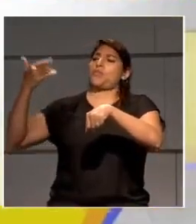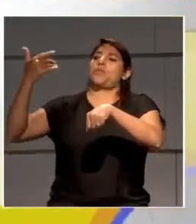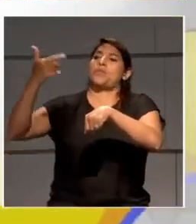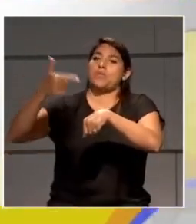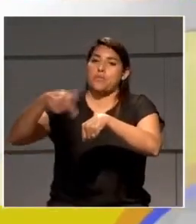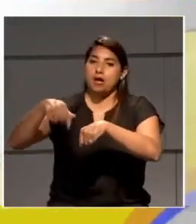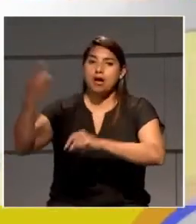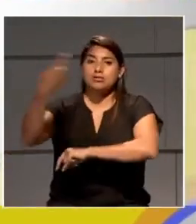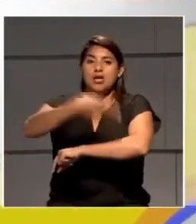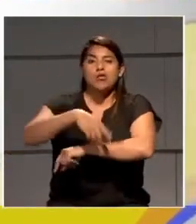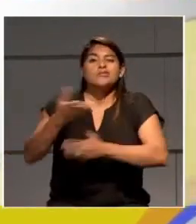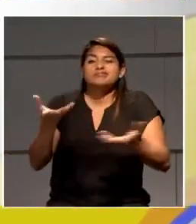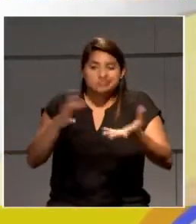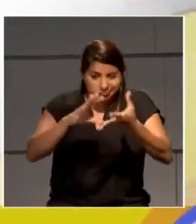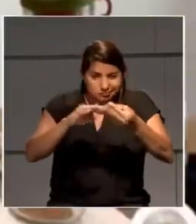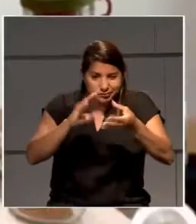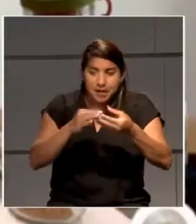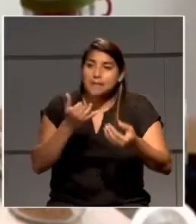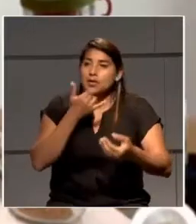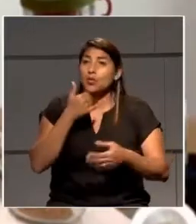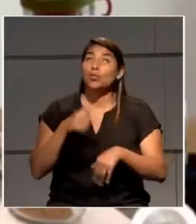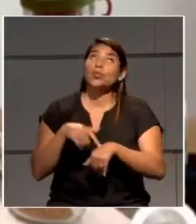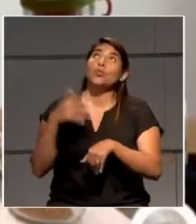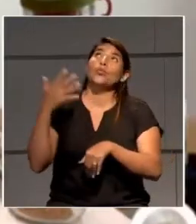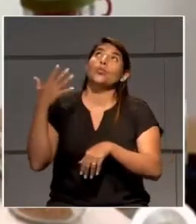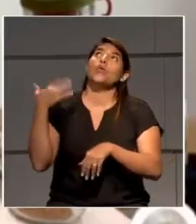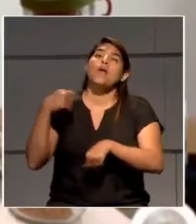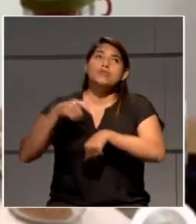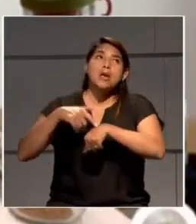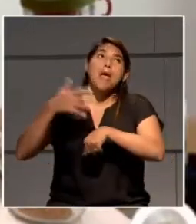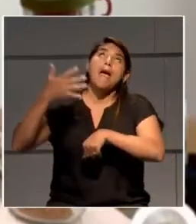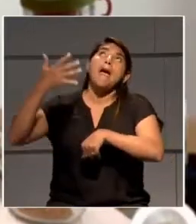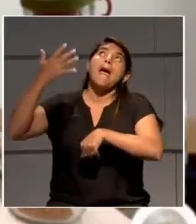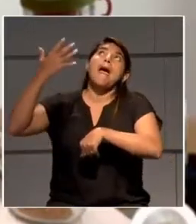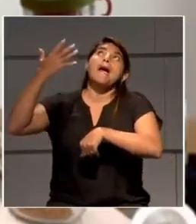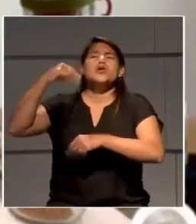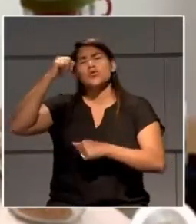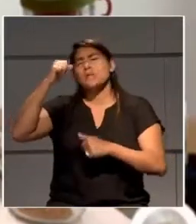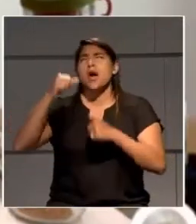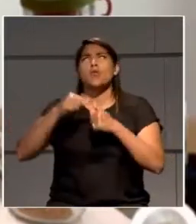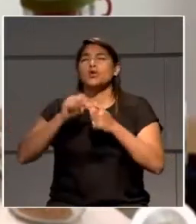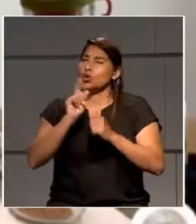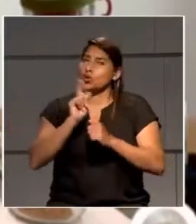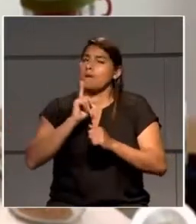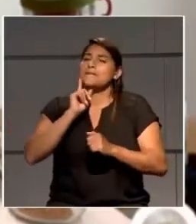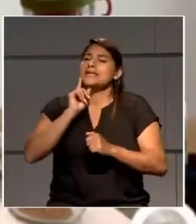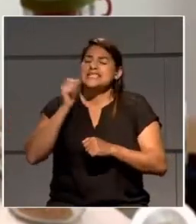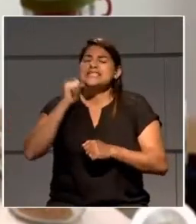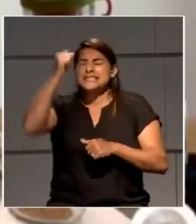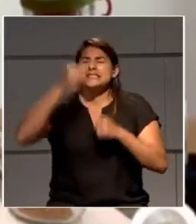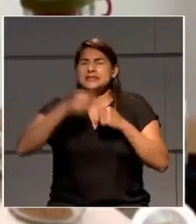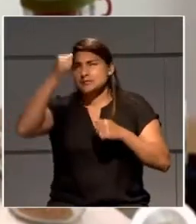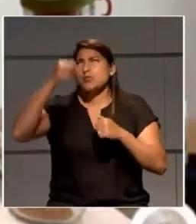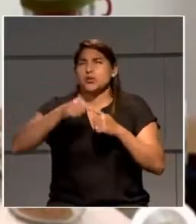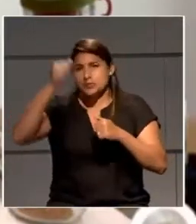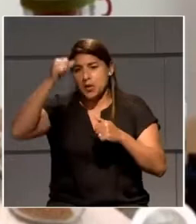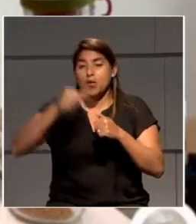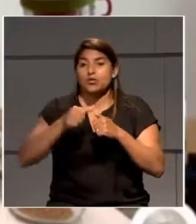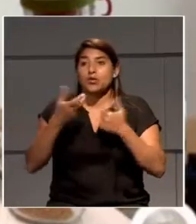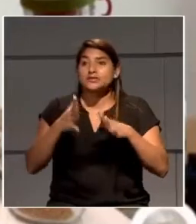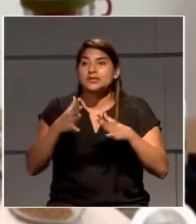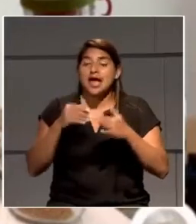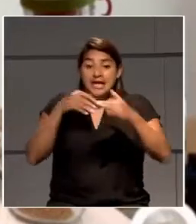ahora? Ay, ya se pasó tanto tiempo que ya ni me acuerdo. No, mentira, no me acuerdo. Sí me acuerdo. ¡Ya